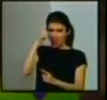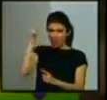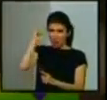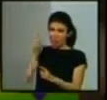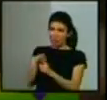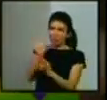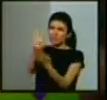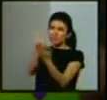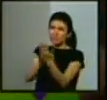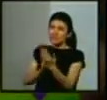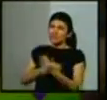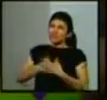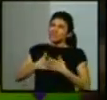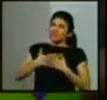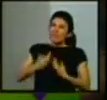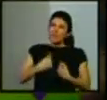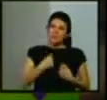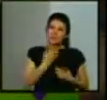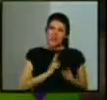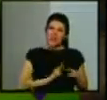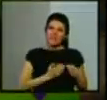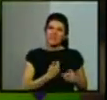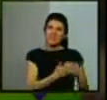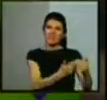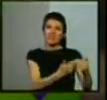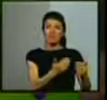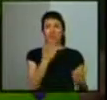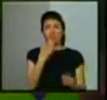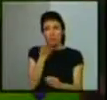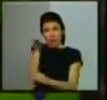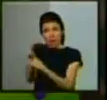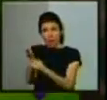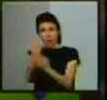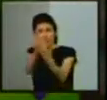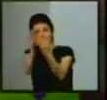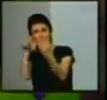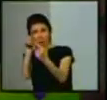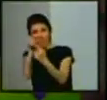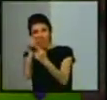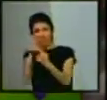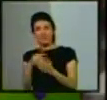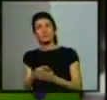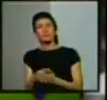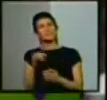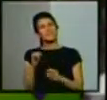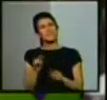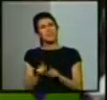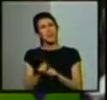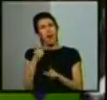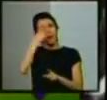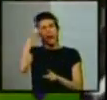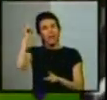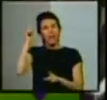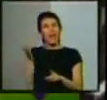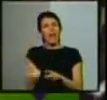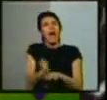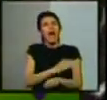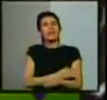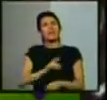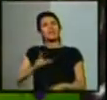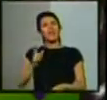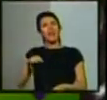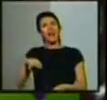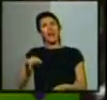algún momento una inspiración? Bueno, lo que ocurre es que Mandela, al igual que Gandhi antes que él, son las